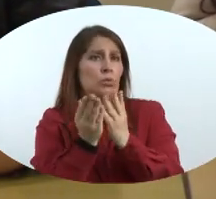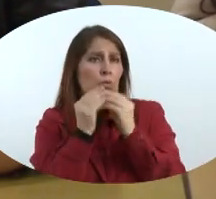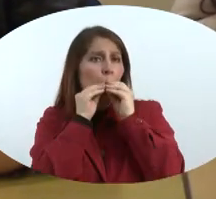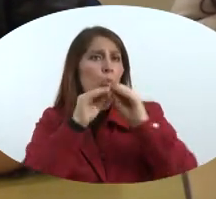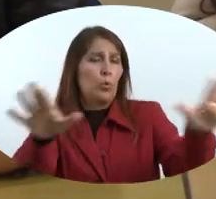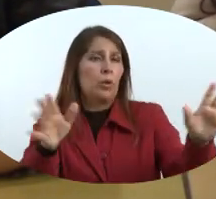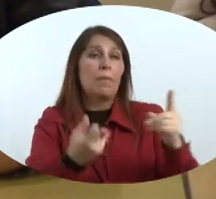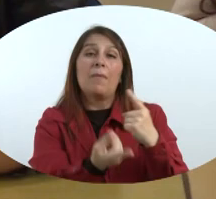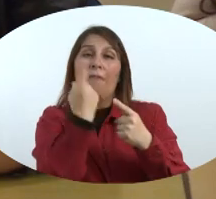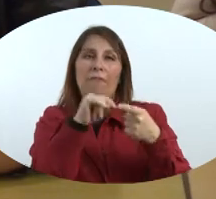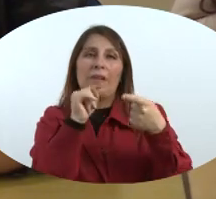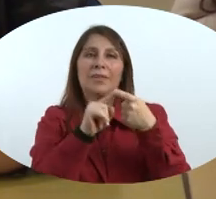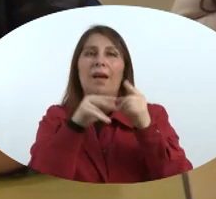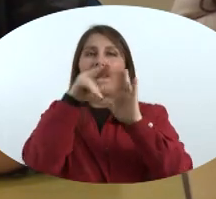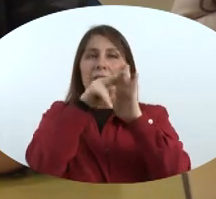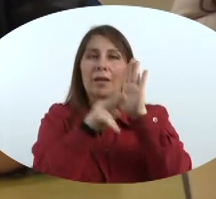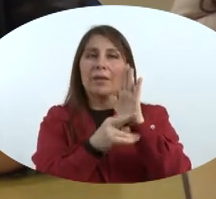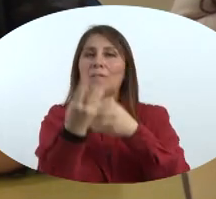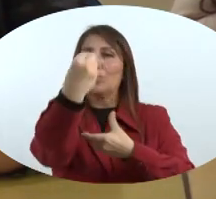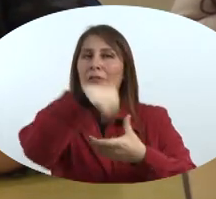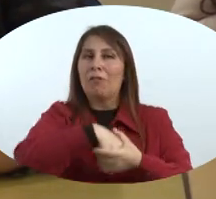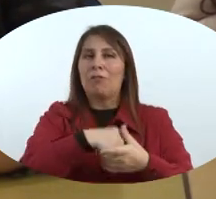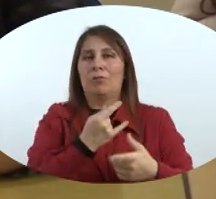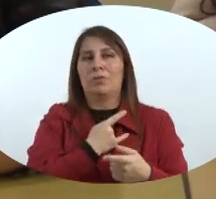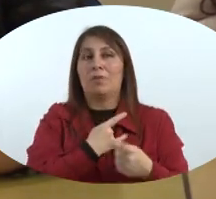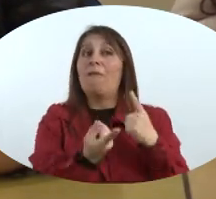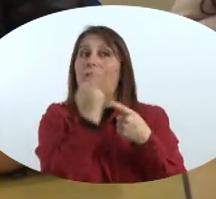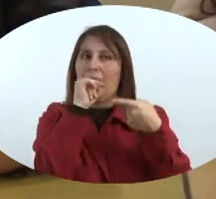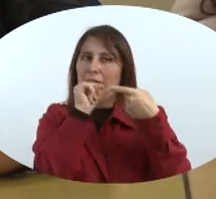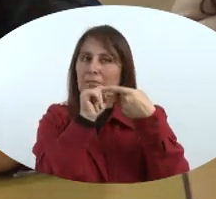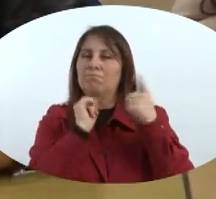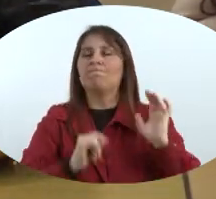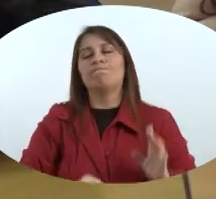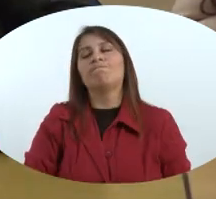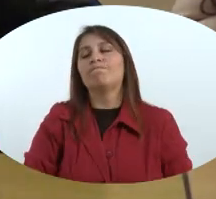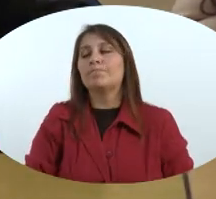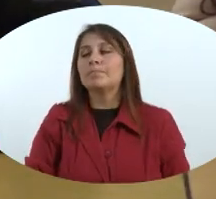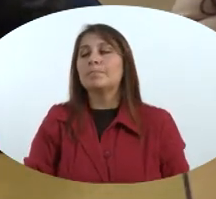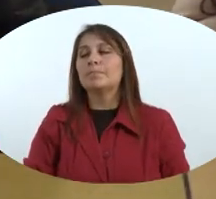ahí nos quedan unos temas pendientes como la discusión de los reglamentos internos de la universidad